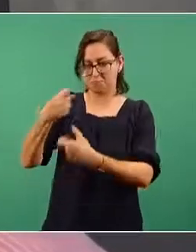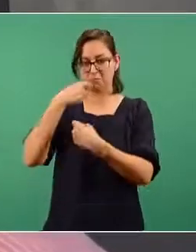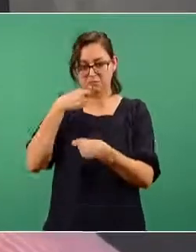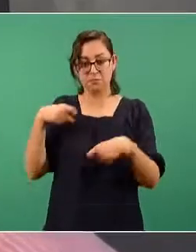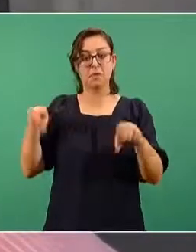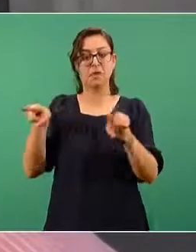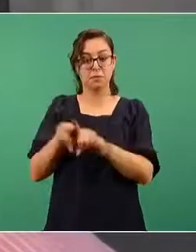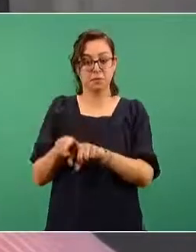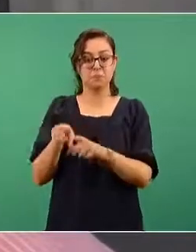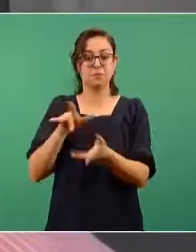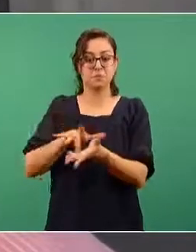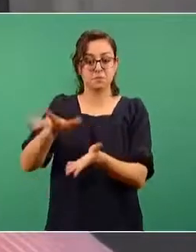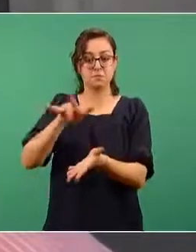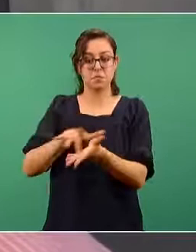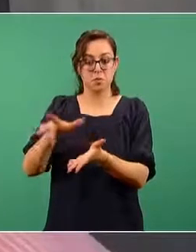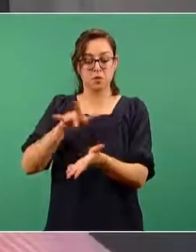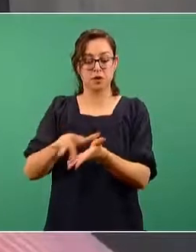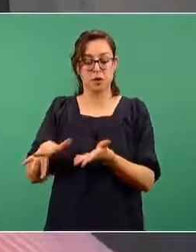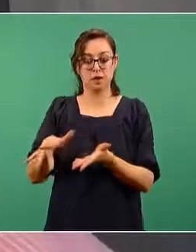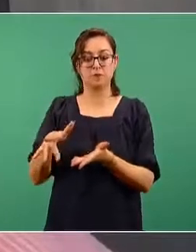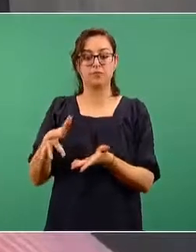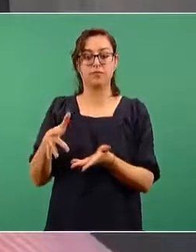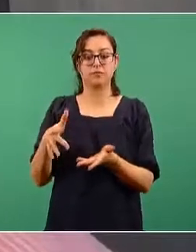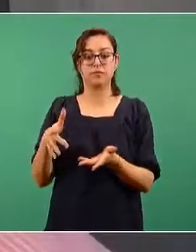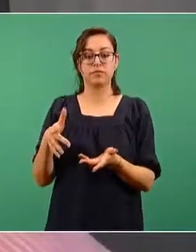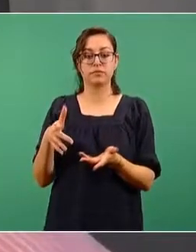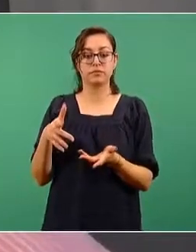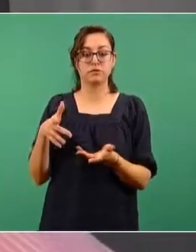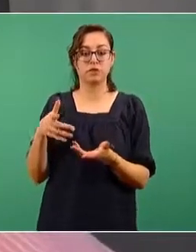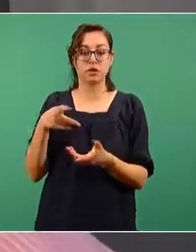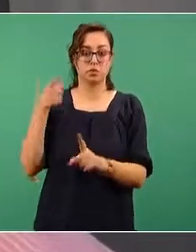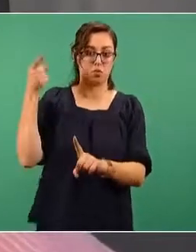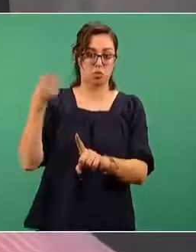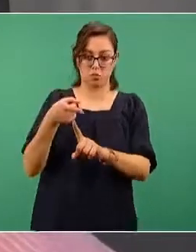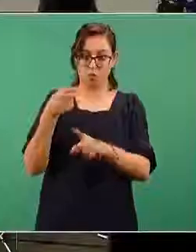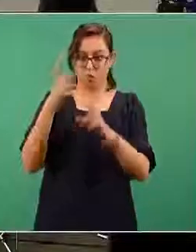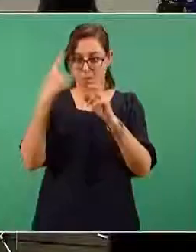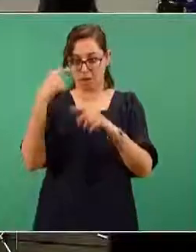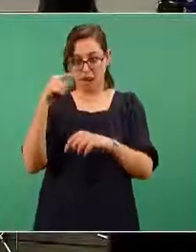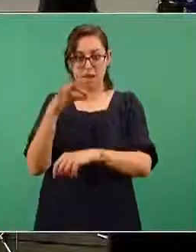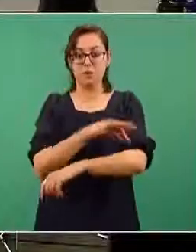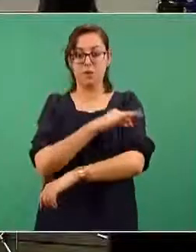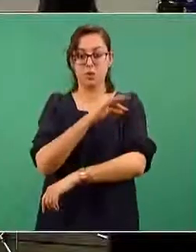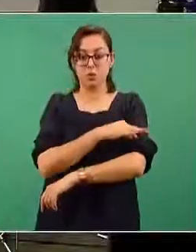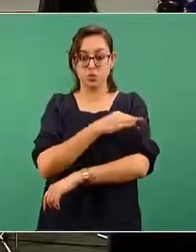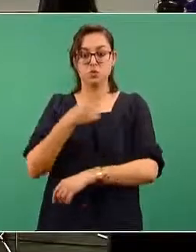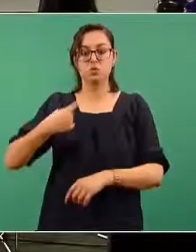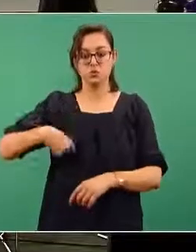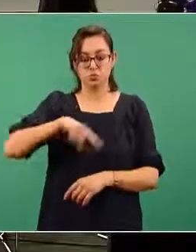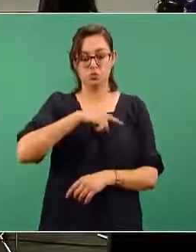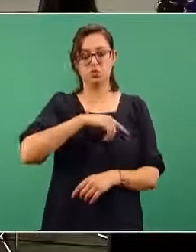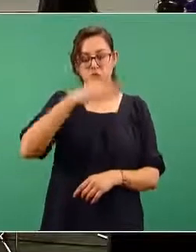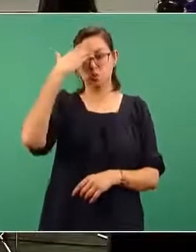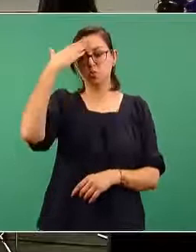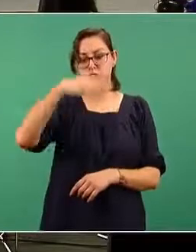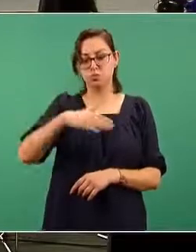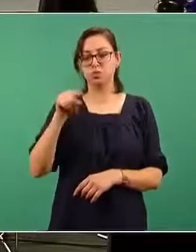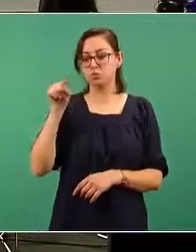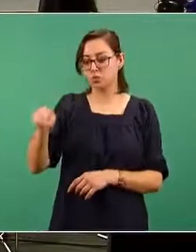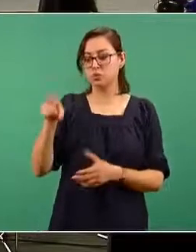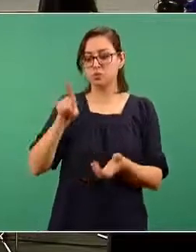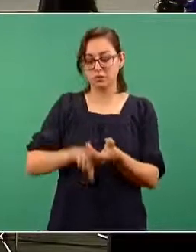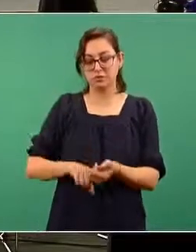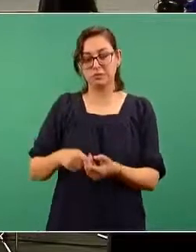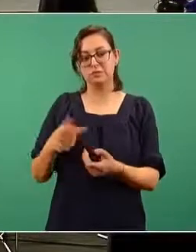una ronda de financiamiento específico que fue abierta para este propósito. Sabemos que ha tenido algunas necesidades